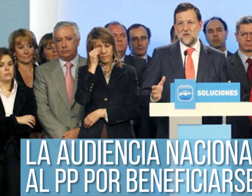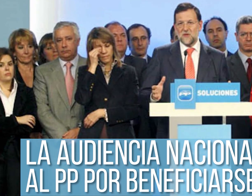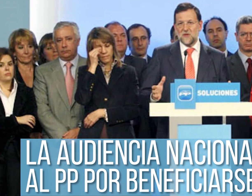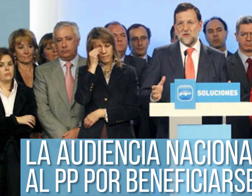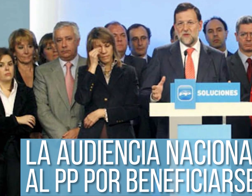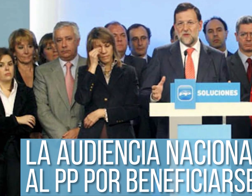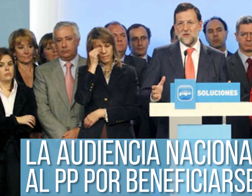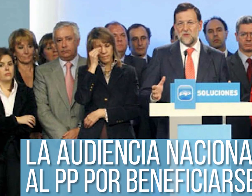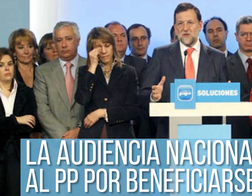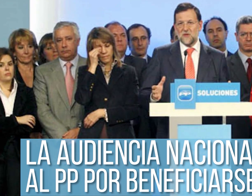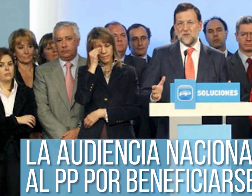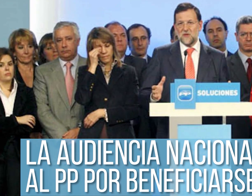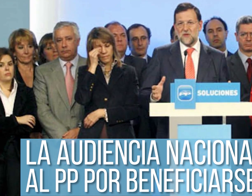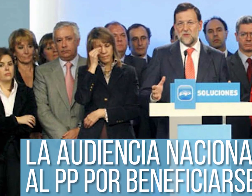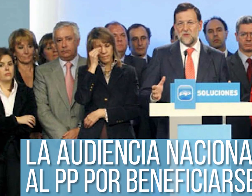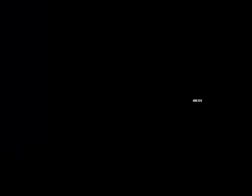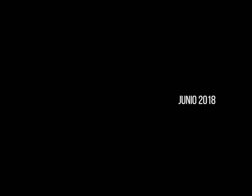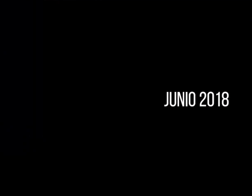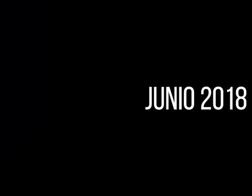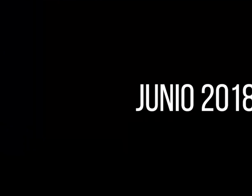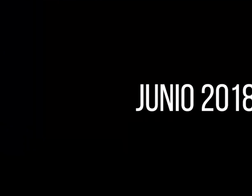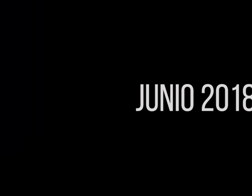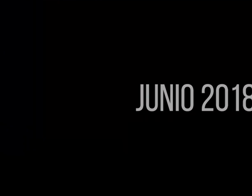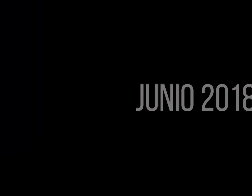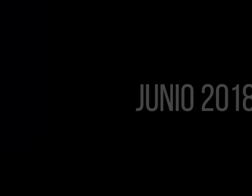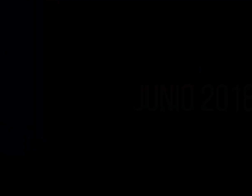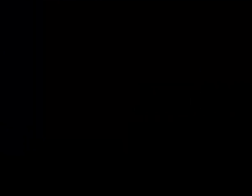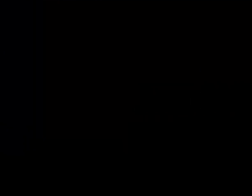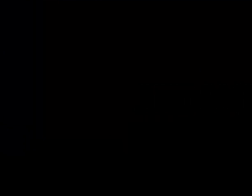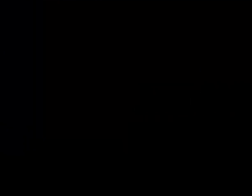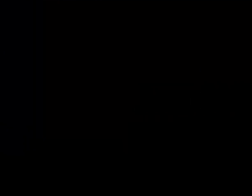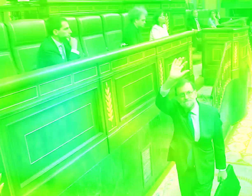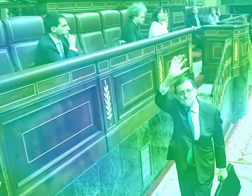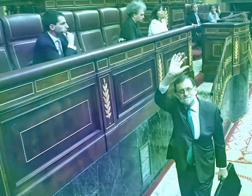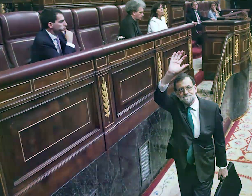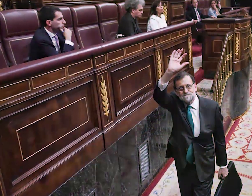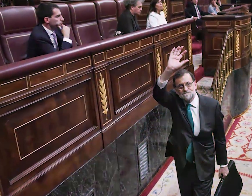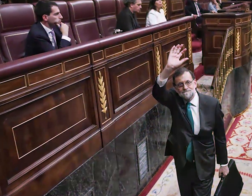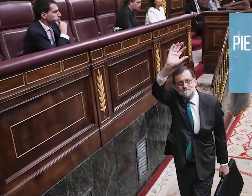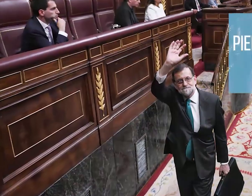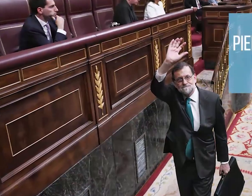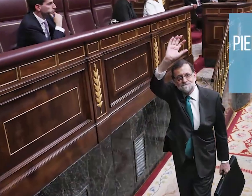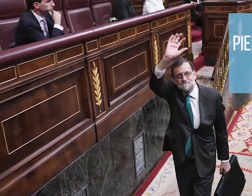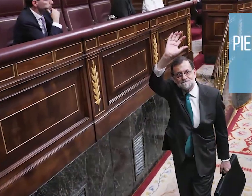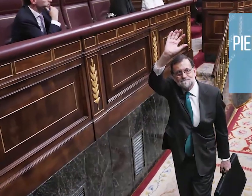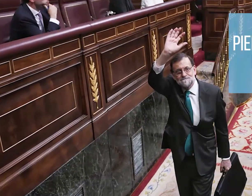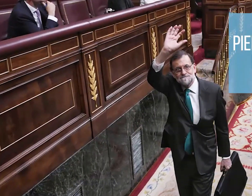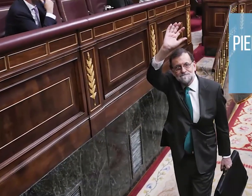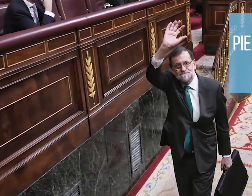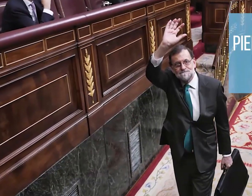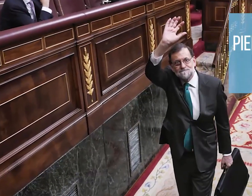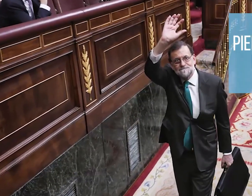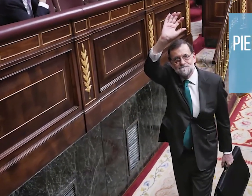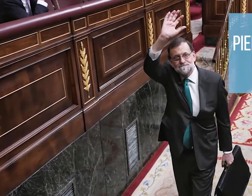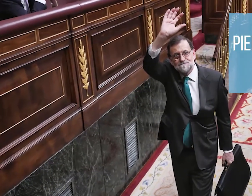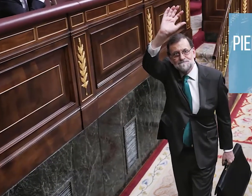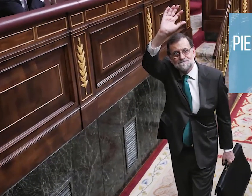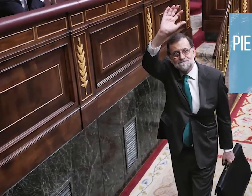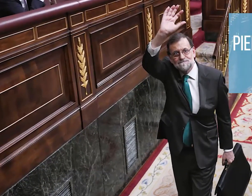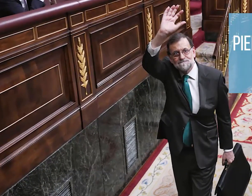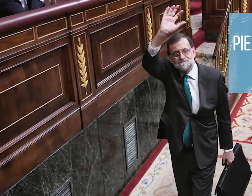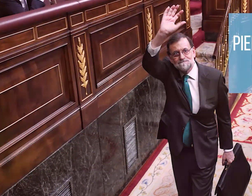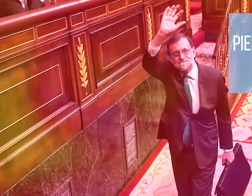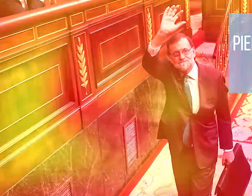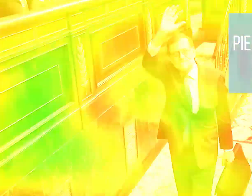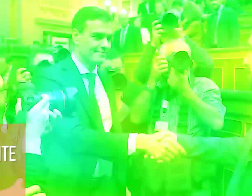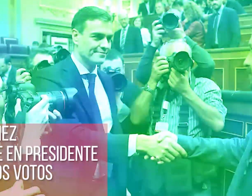los pobres y los desheredados. Por el clima, por la biosfera. Por el que duerme en un CIE, por el parado. Por la que dobla el